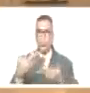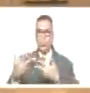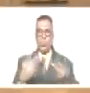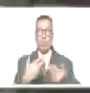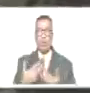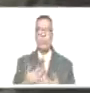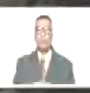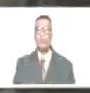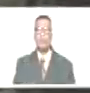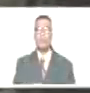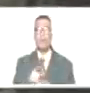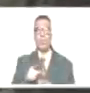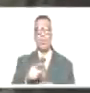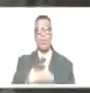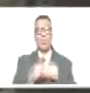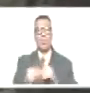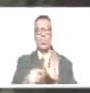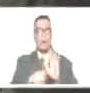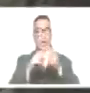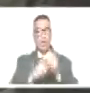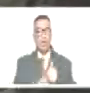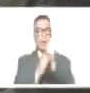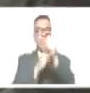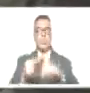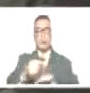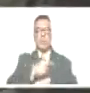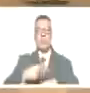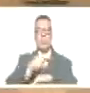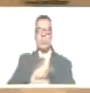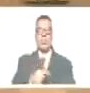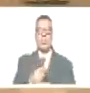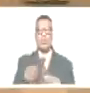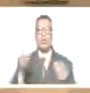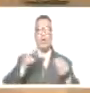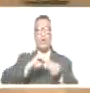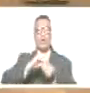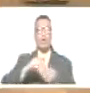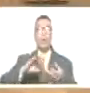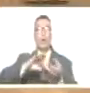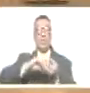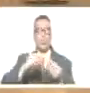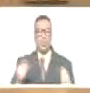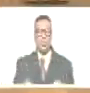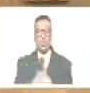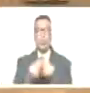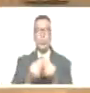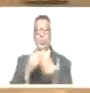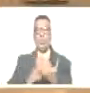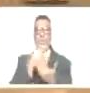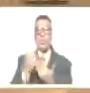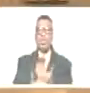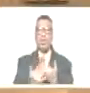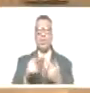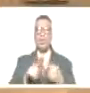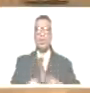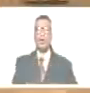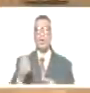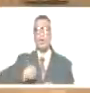y estamos a la cabeza del gobierno, nos mezclemos en proyectos puramente especulativos y nuestros